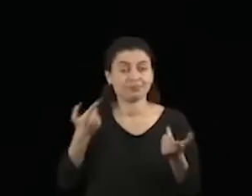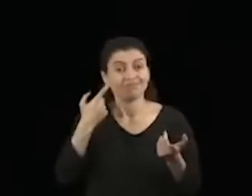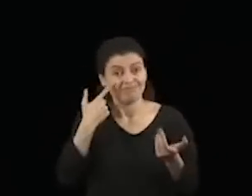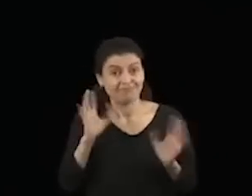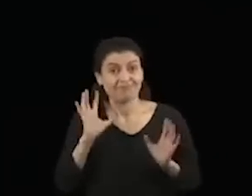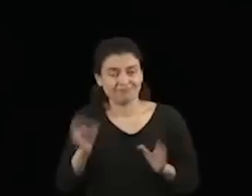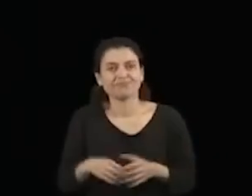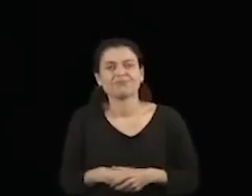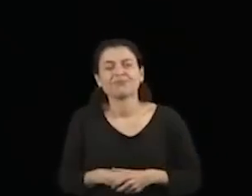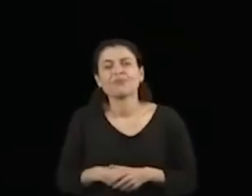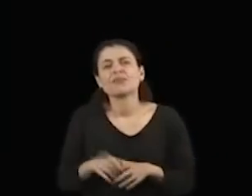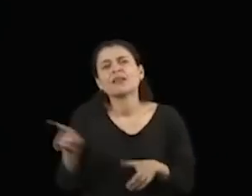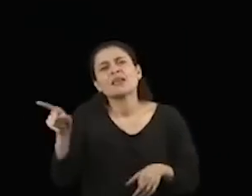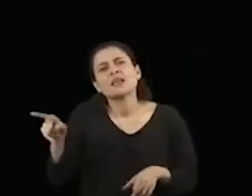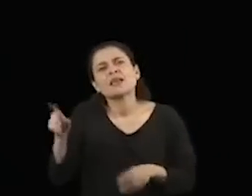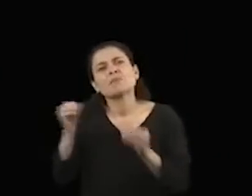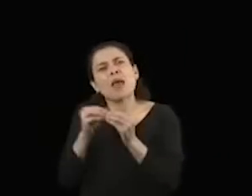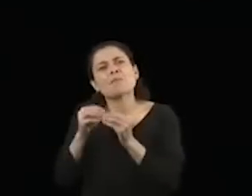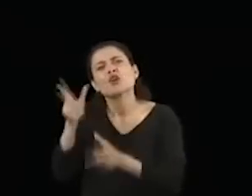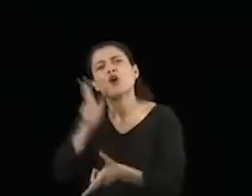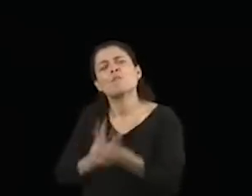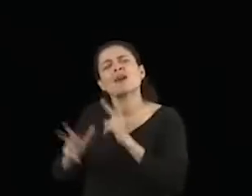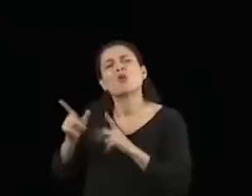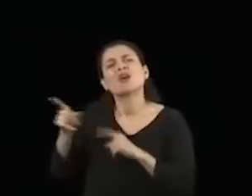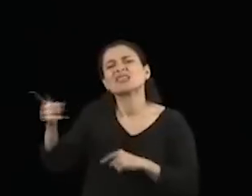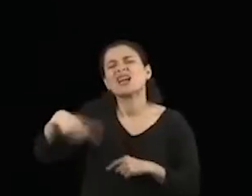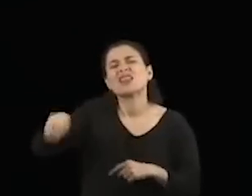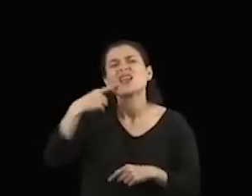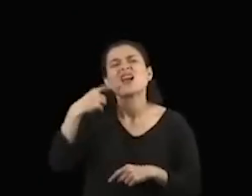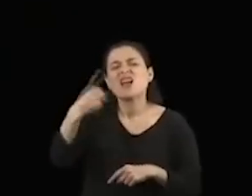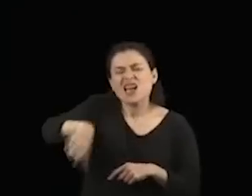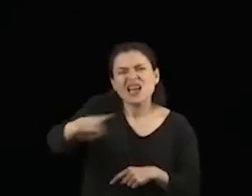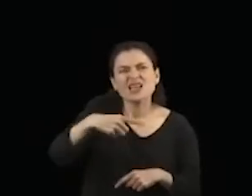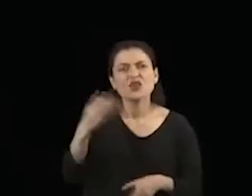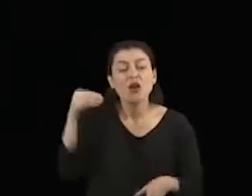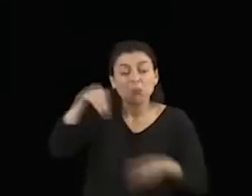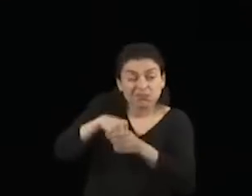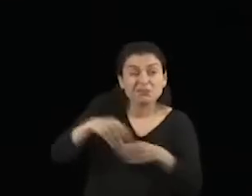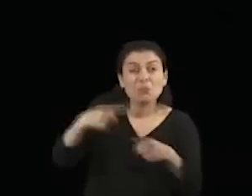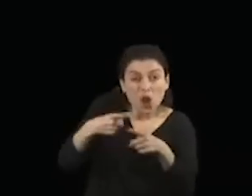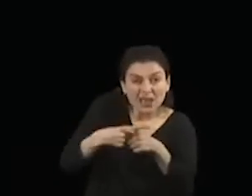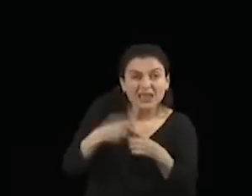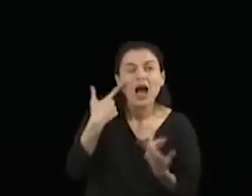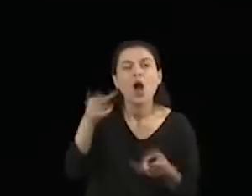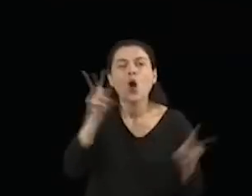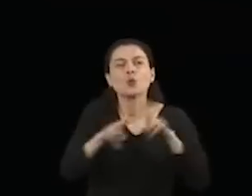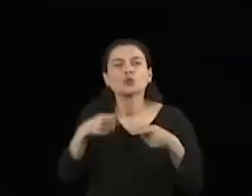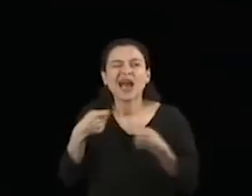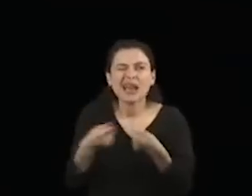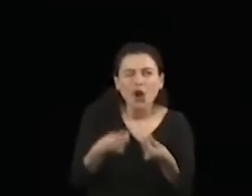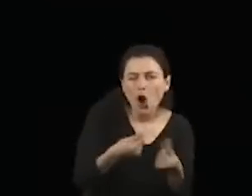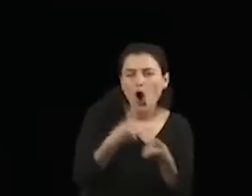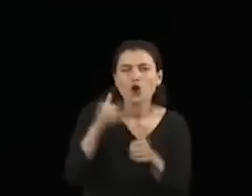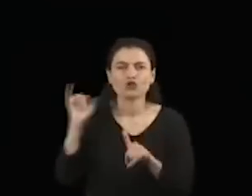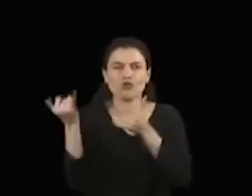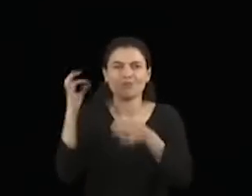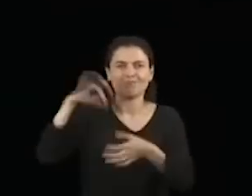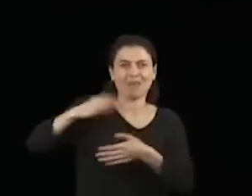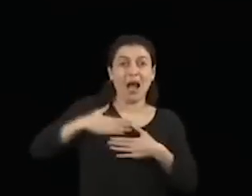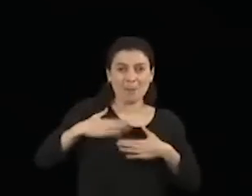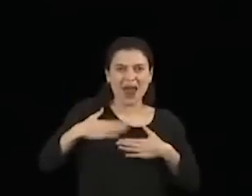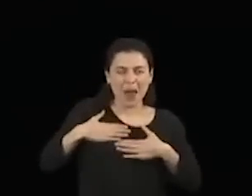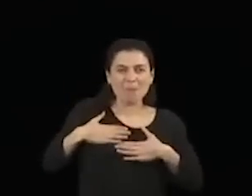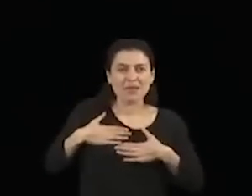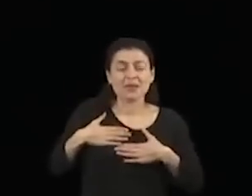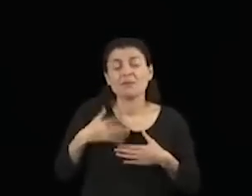más cruenta, que era, en realidad vienen a hacer negocios e inventan todo este tipo de cosas para, digamos, hacer negocios. La verdad es que, digamos, la